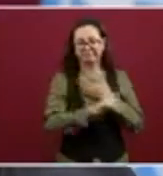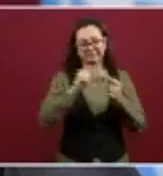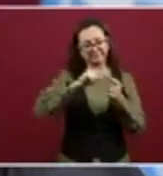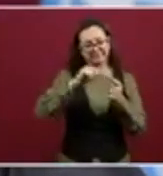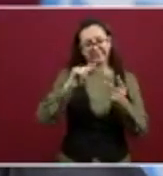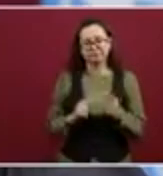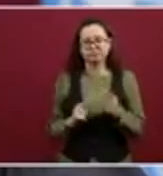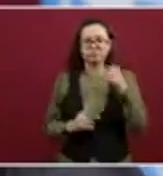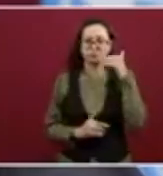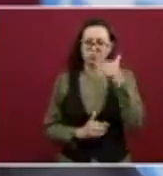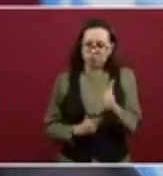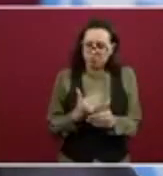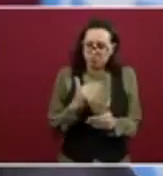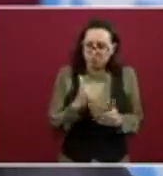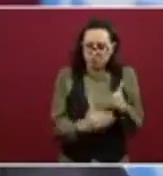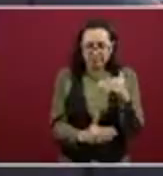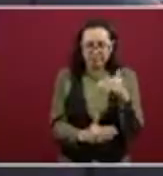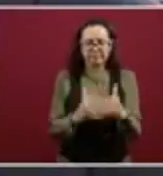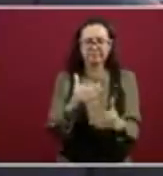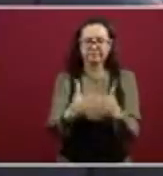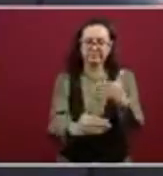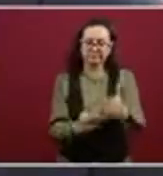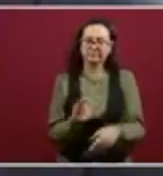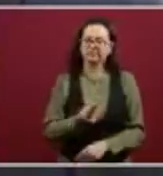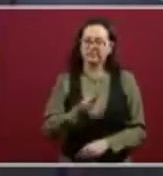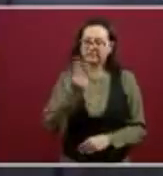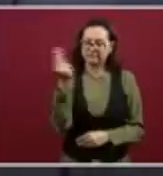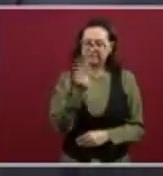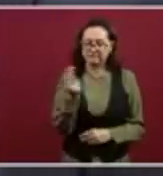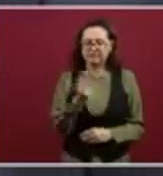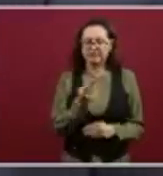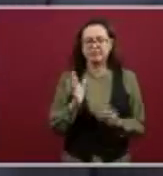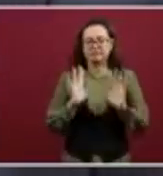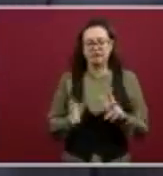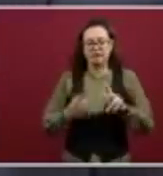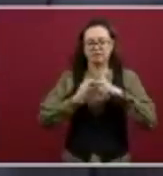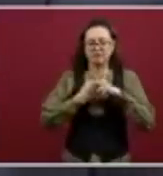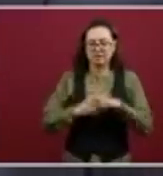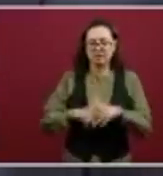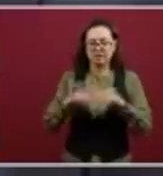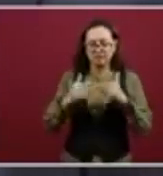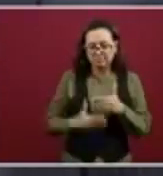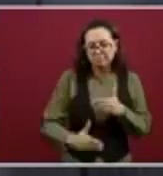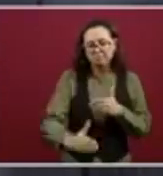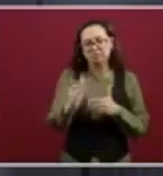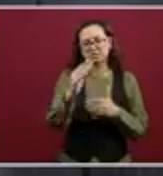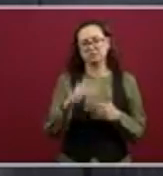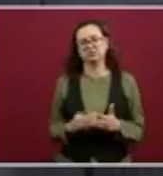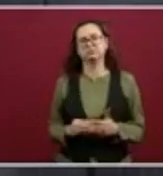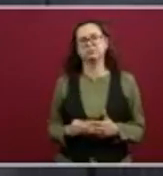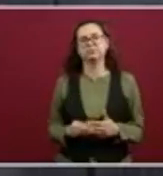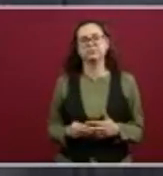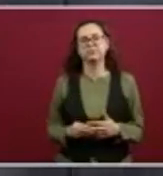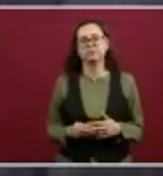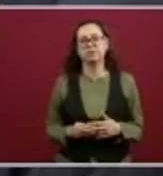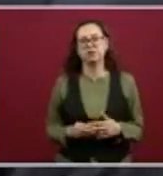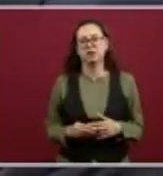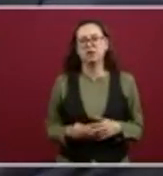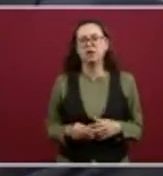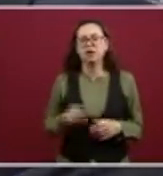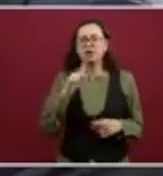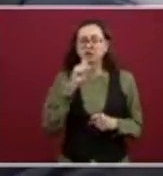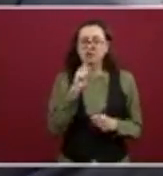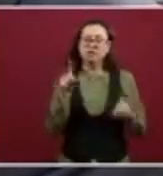proceso que ya se inició, y tenemos que preparar